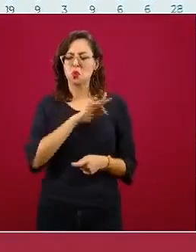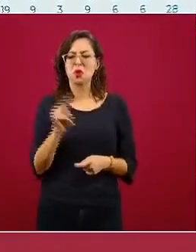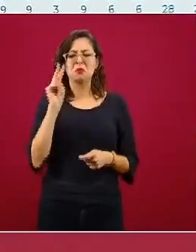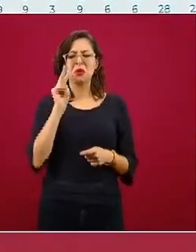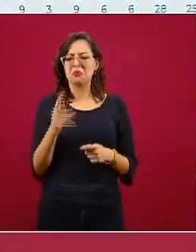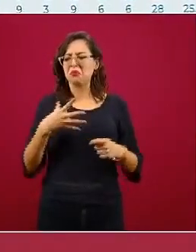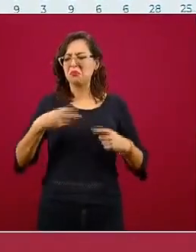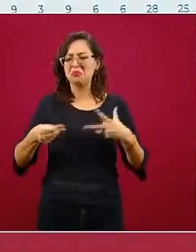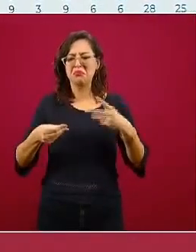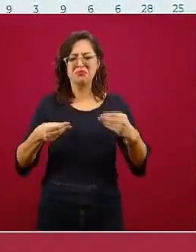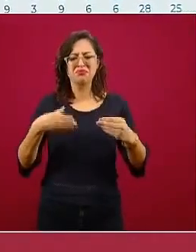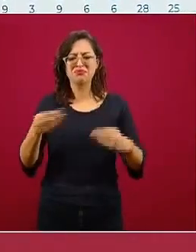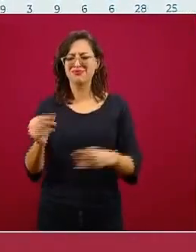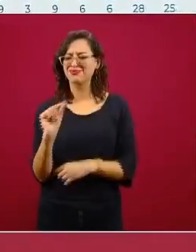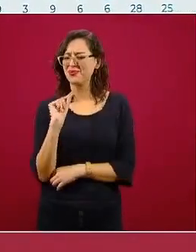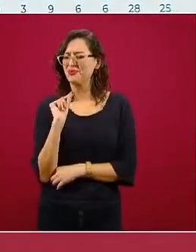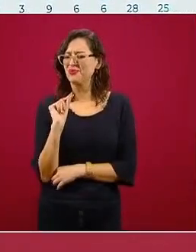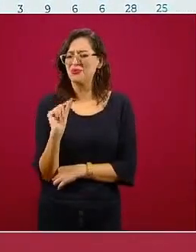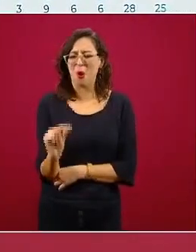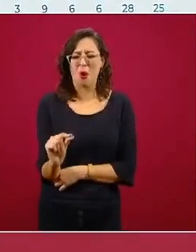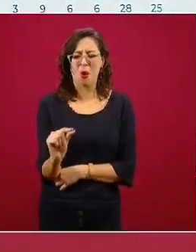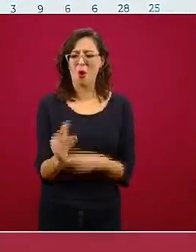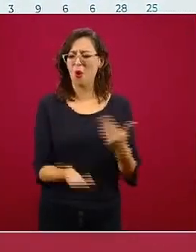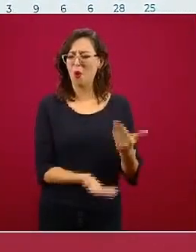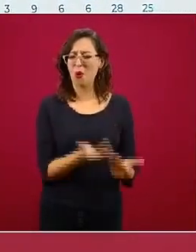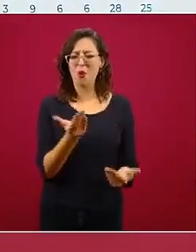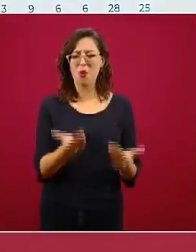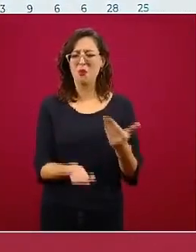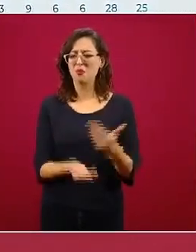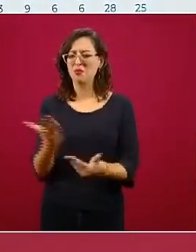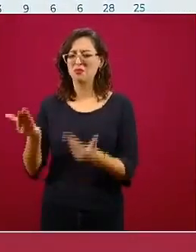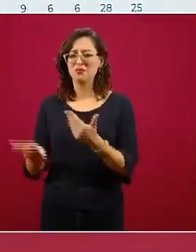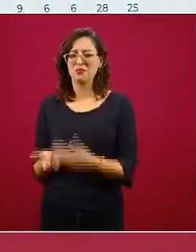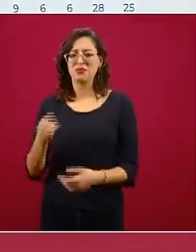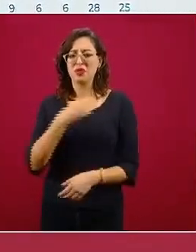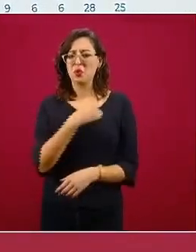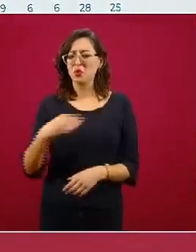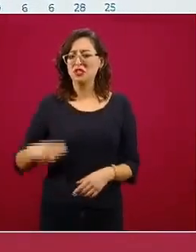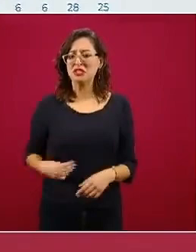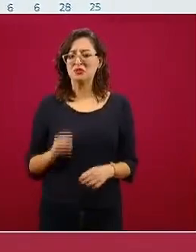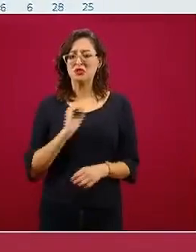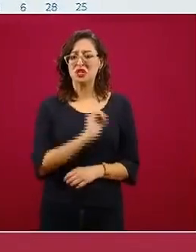muy bajas tasas de incidencia, municipios que tenían 0,